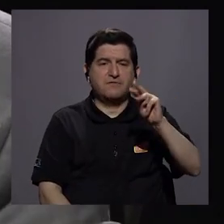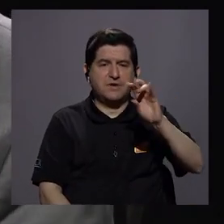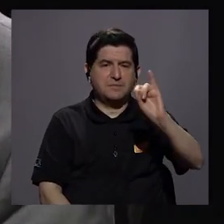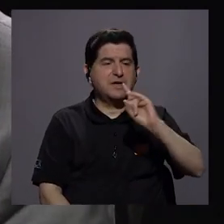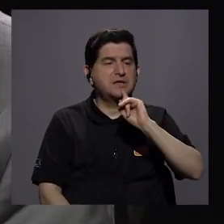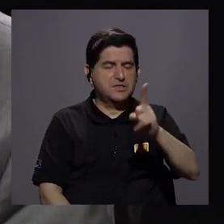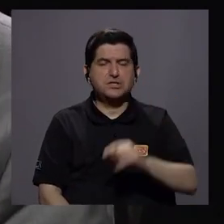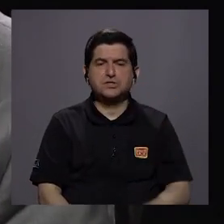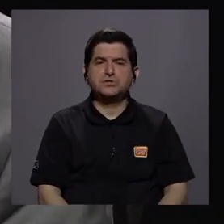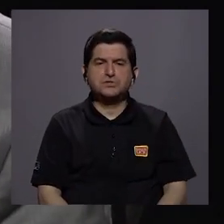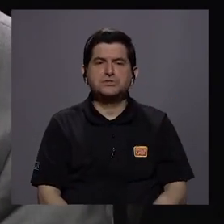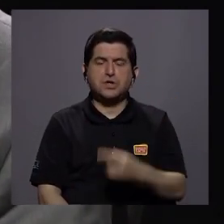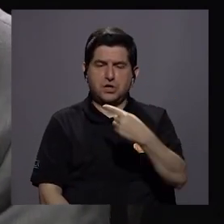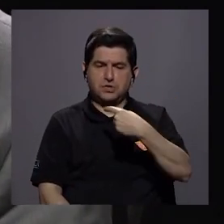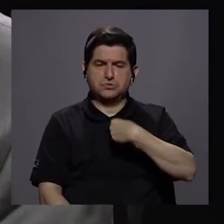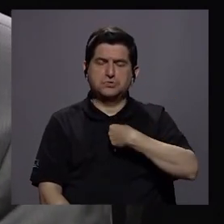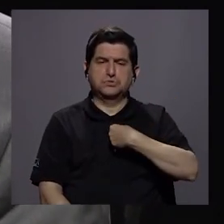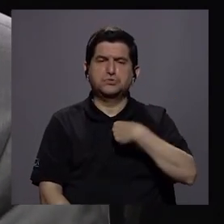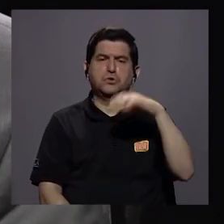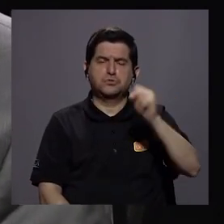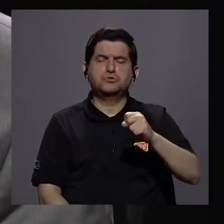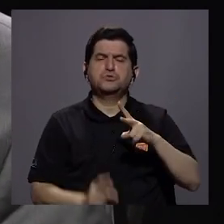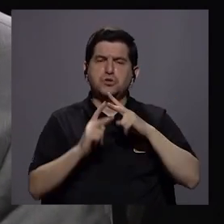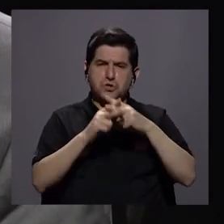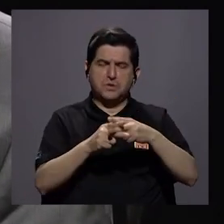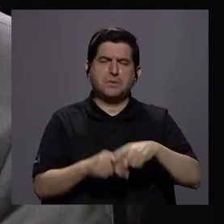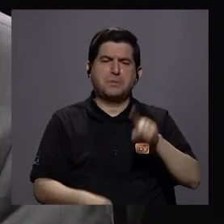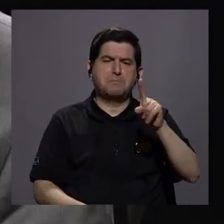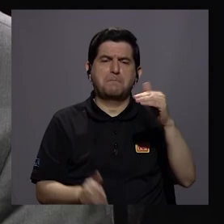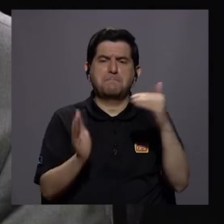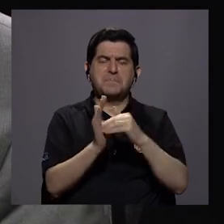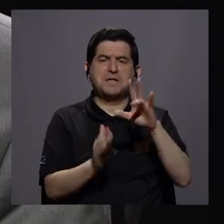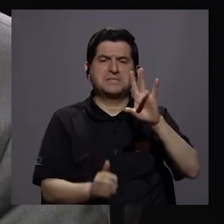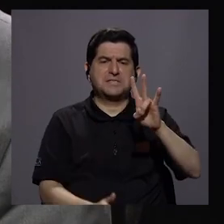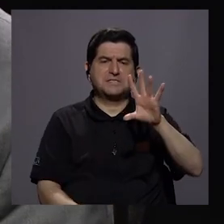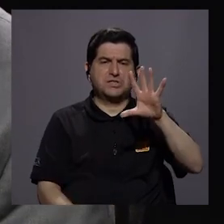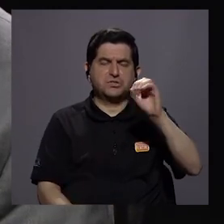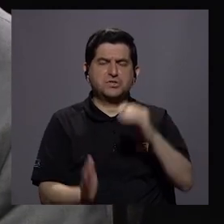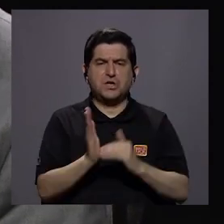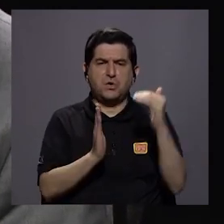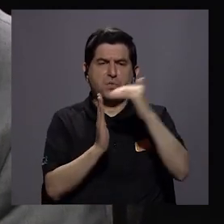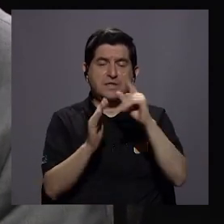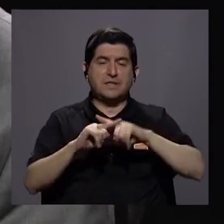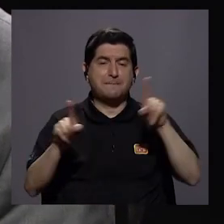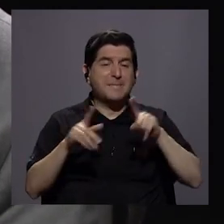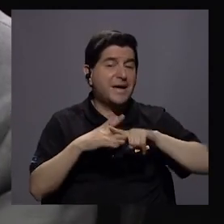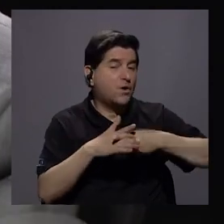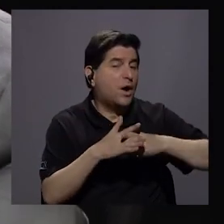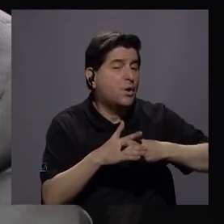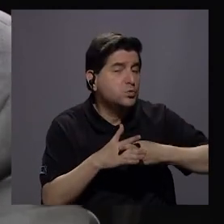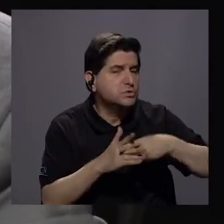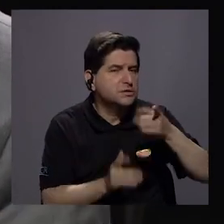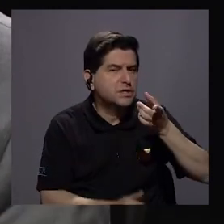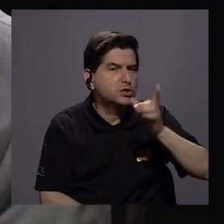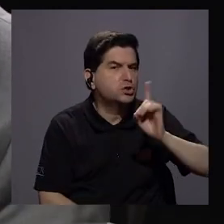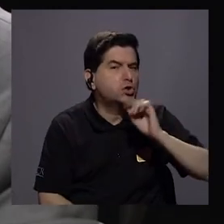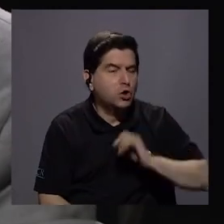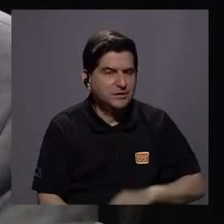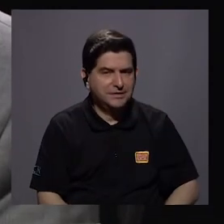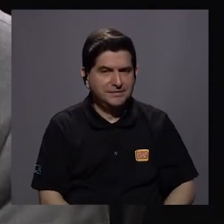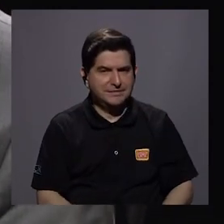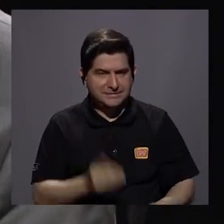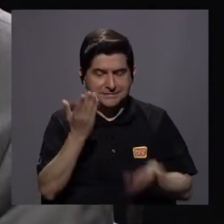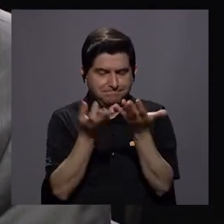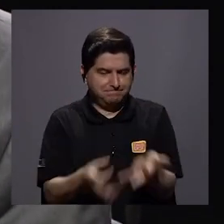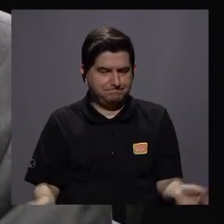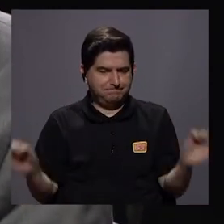yo les voy a prestar 1.750 millones, pero ustedes tienen que hacer unos ajustes. ¿A dónde están esos ajustes? Y tal